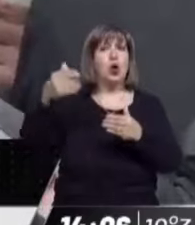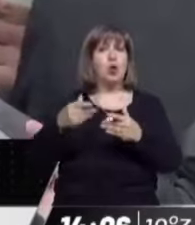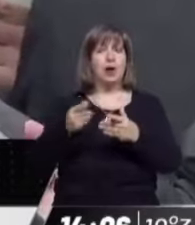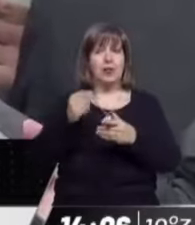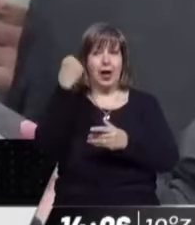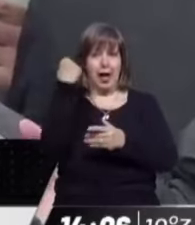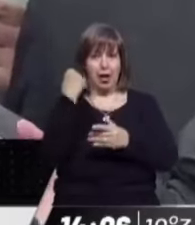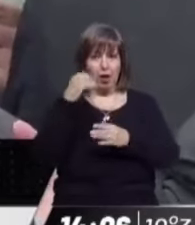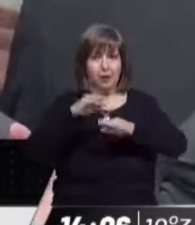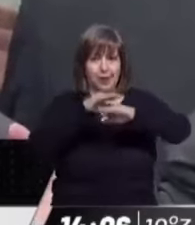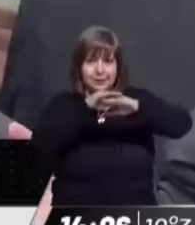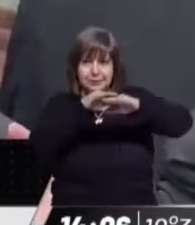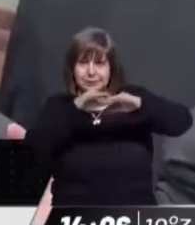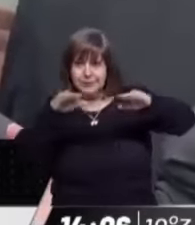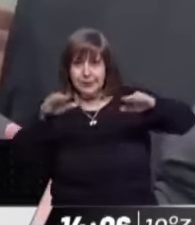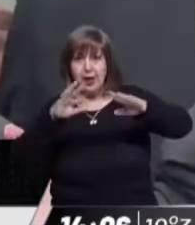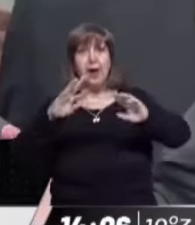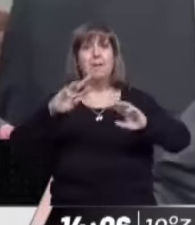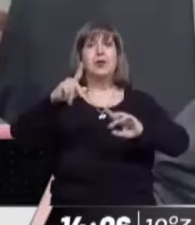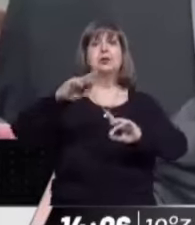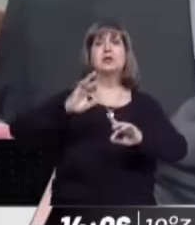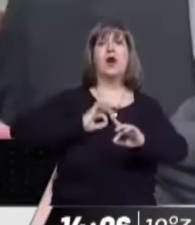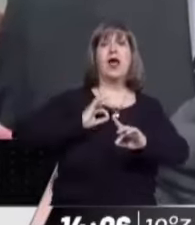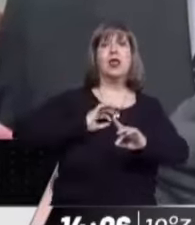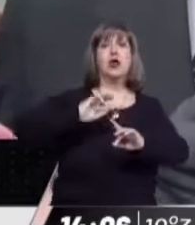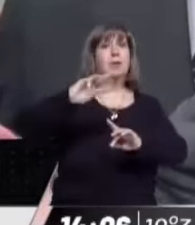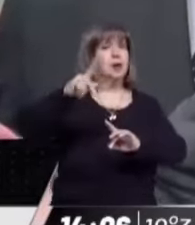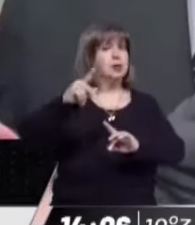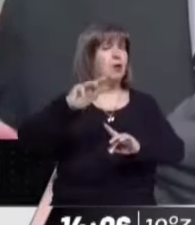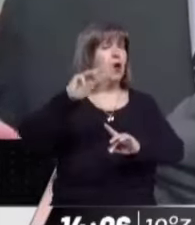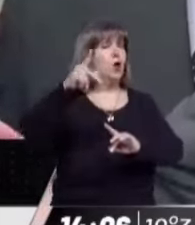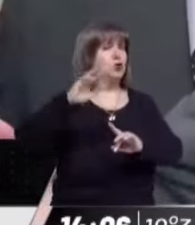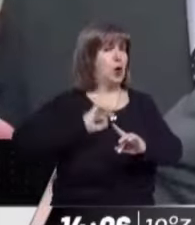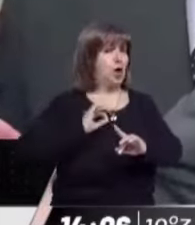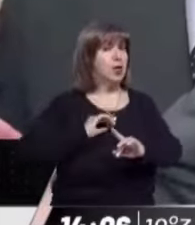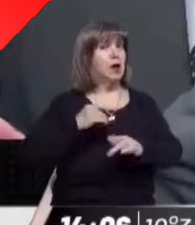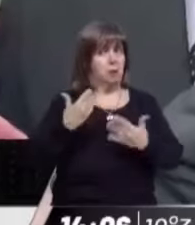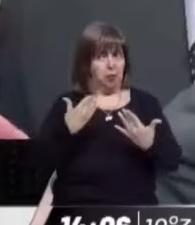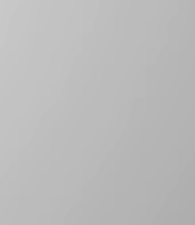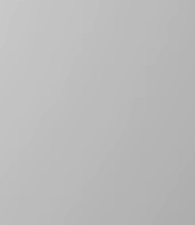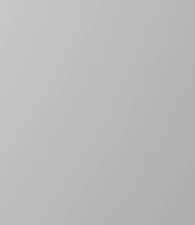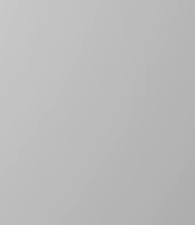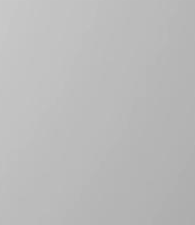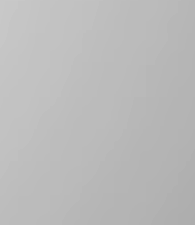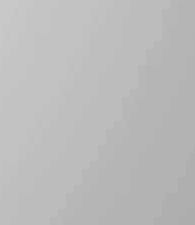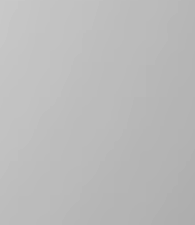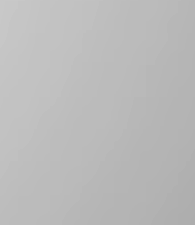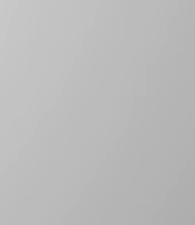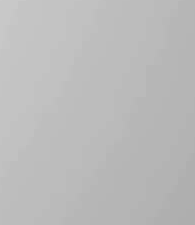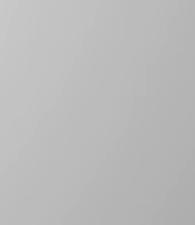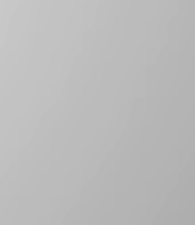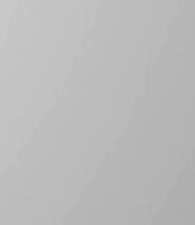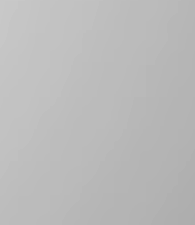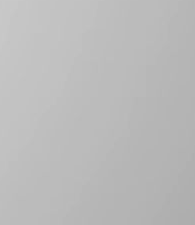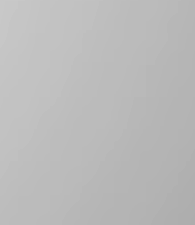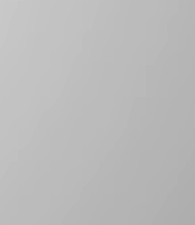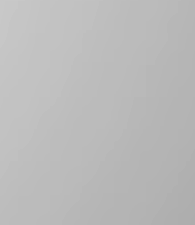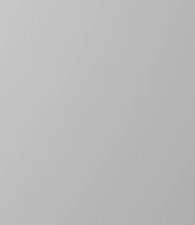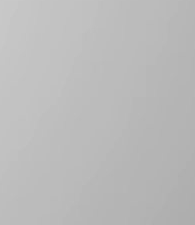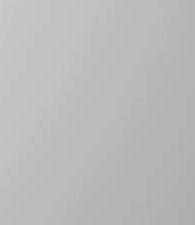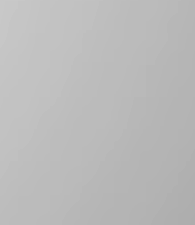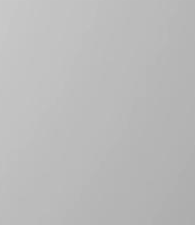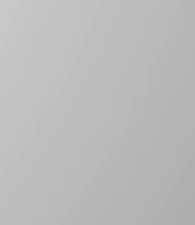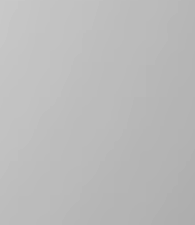la economía, que puede ser el año que viene, el otro. Con todo gusto vamos a abrir esa discusión de la coparticipación porque hay desfasajes.